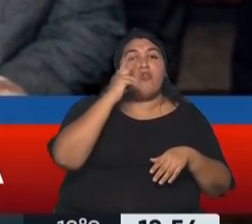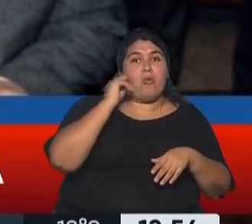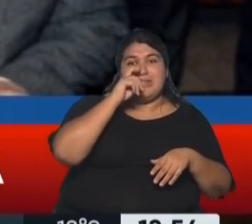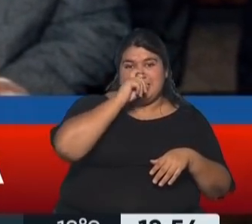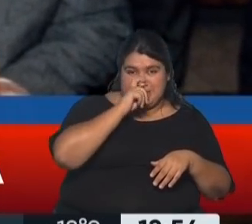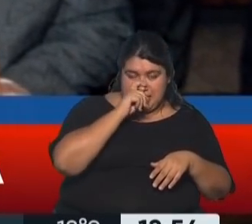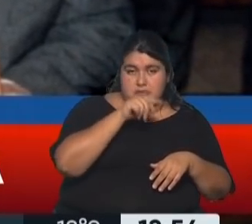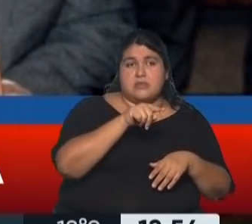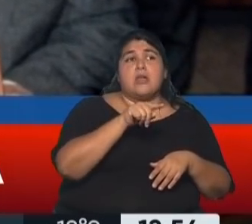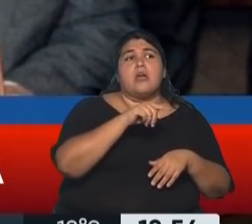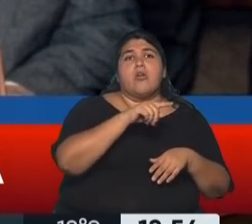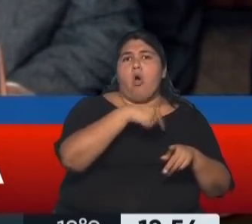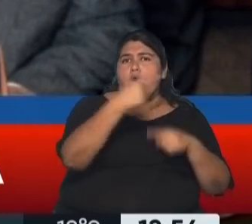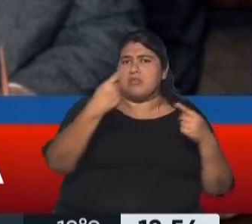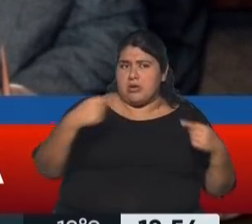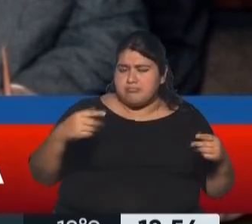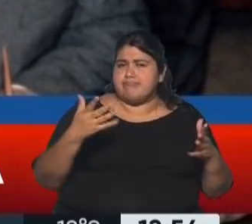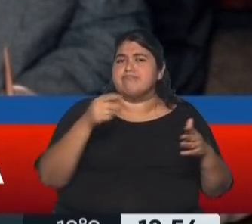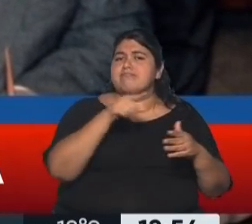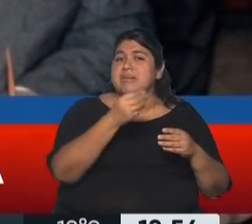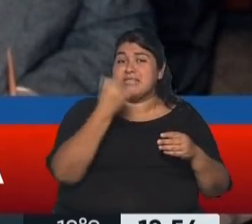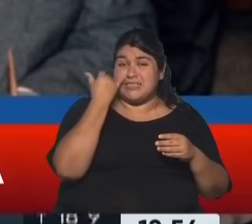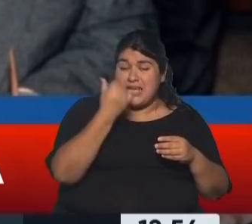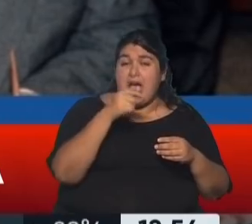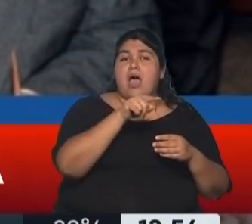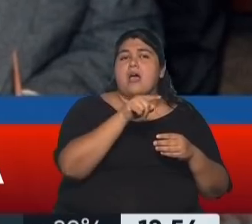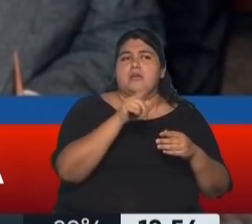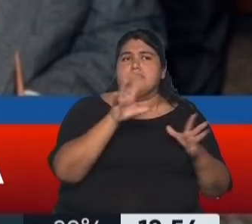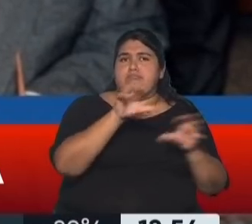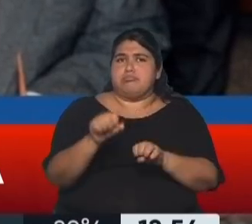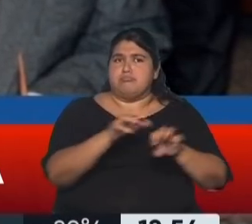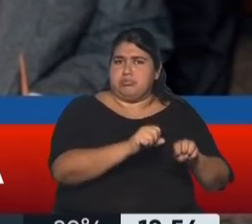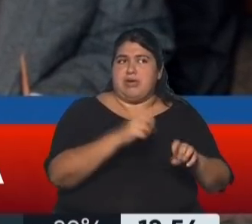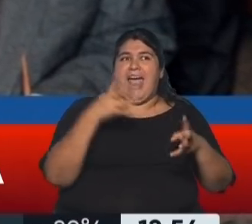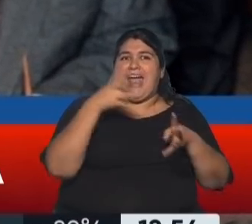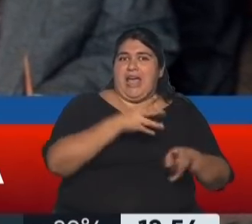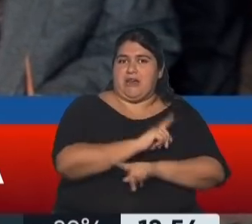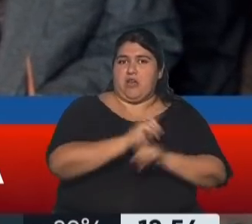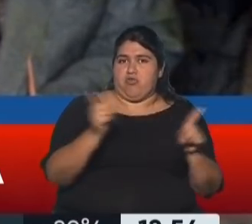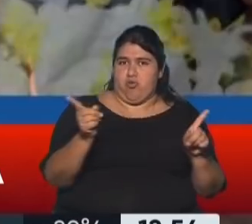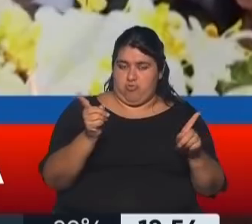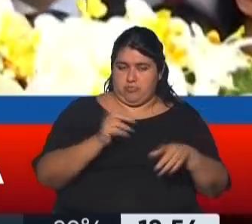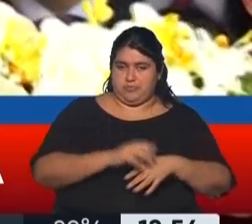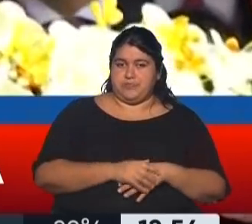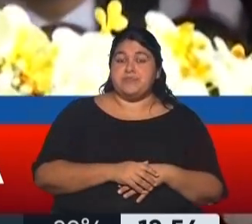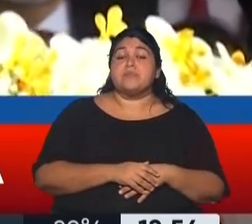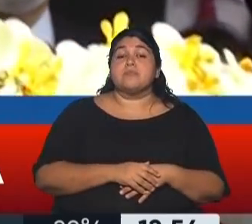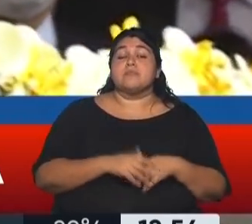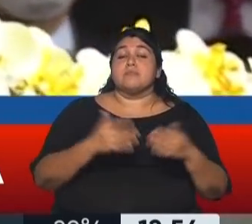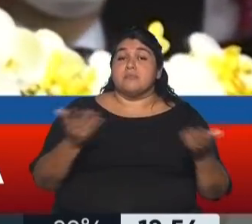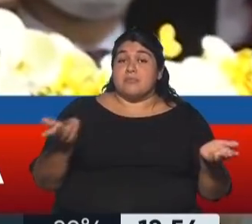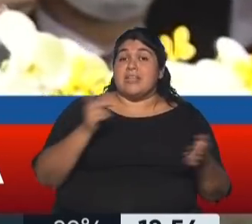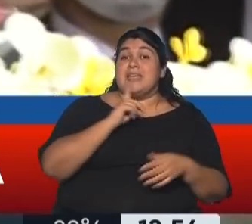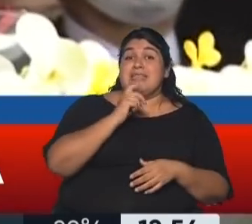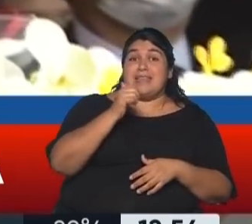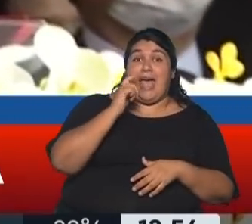el que, entre otras cosas, se acordó que no se invadirían ni declararían la guerra mutuamente. En cambio,